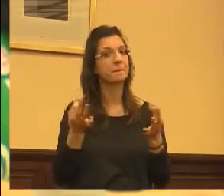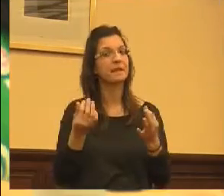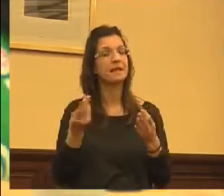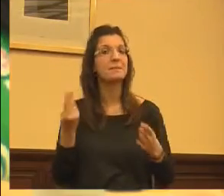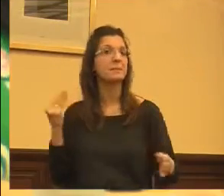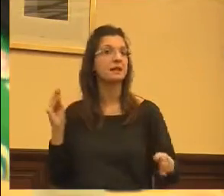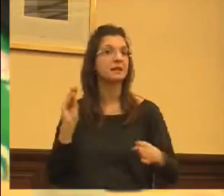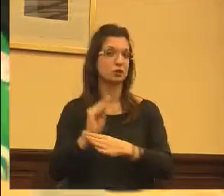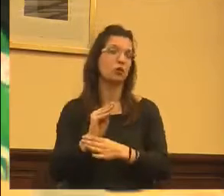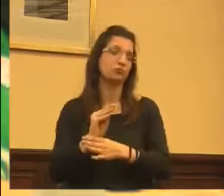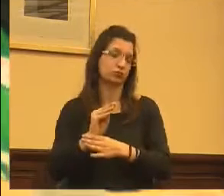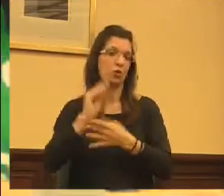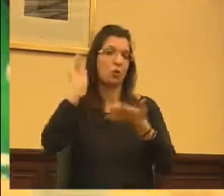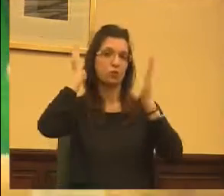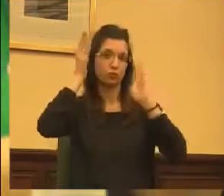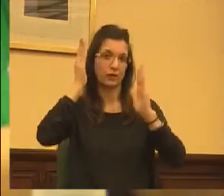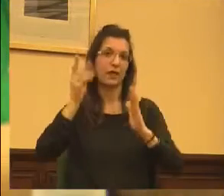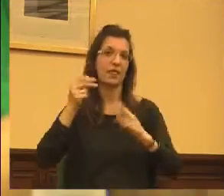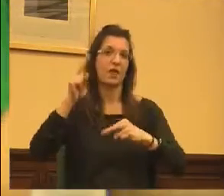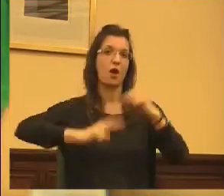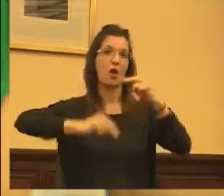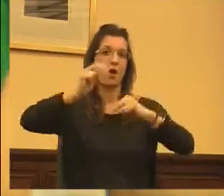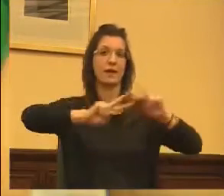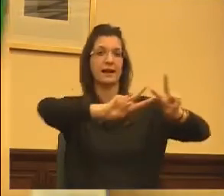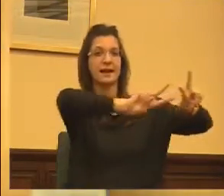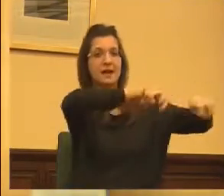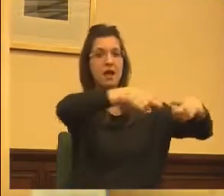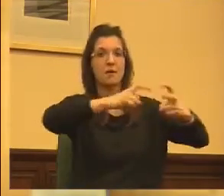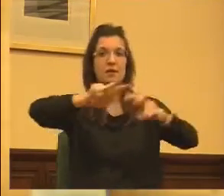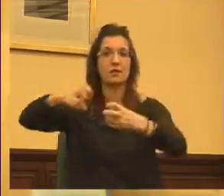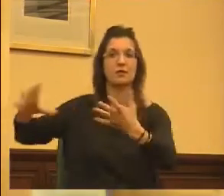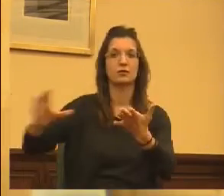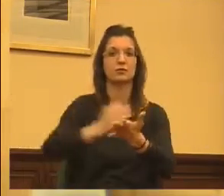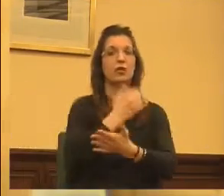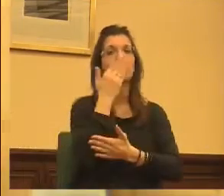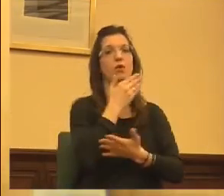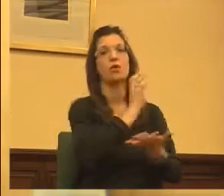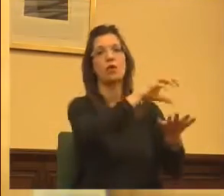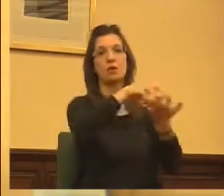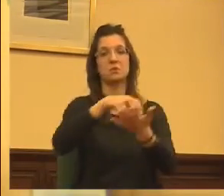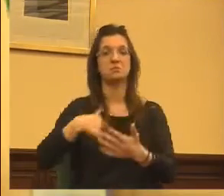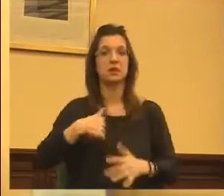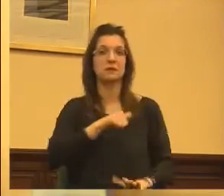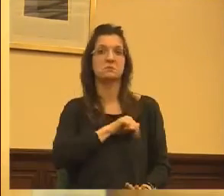a lo que sería la inversión bruta en obra de rehabilitación en los colegios